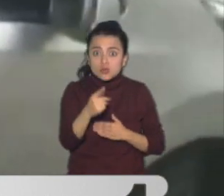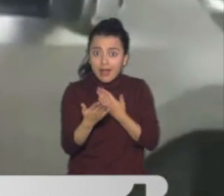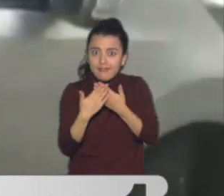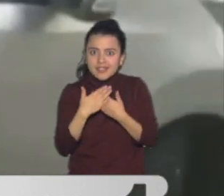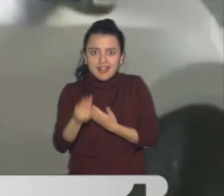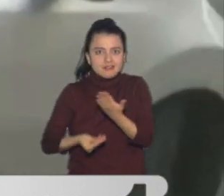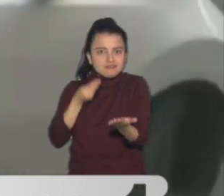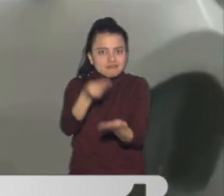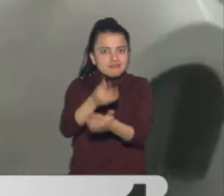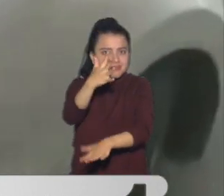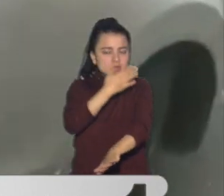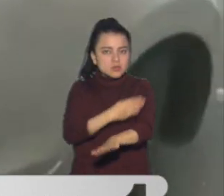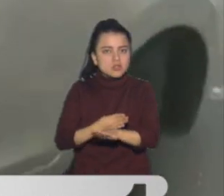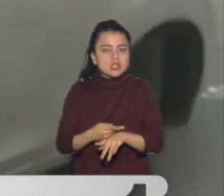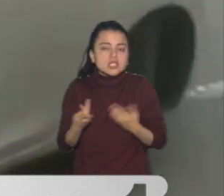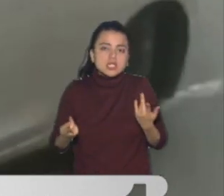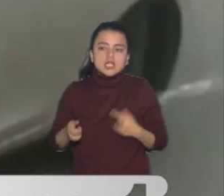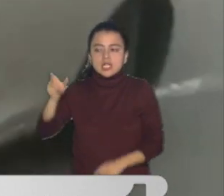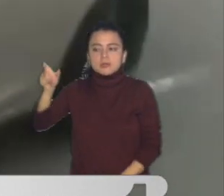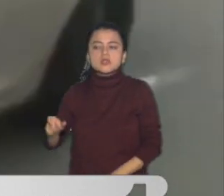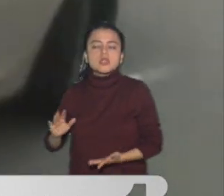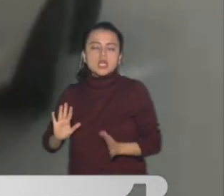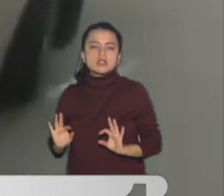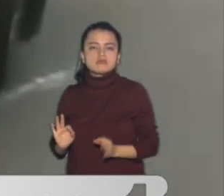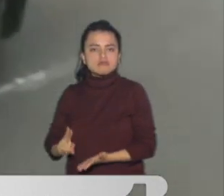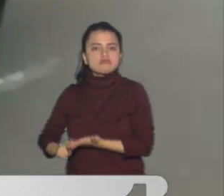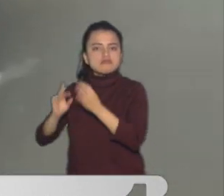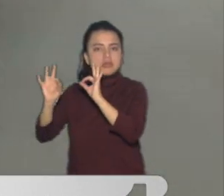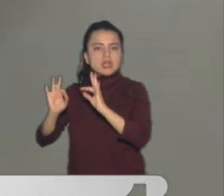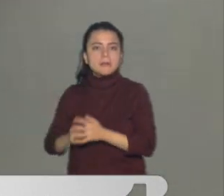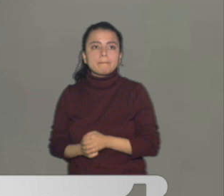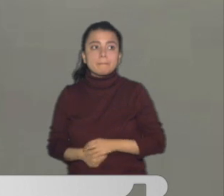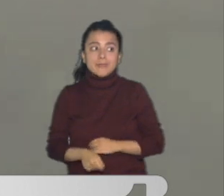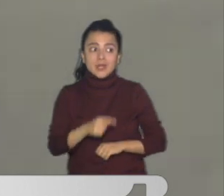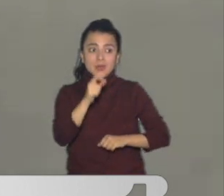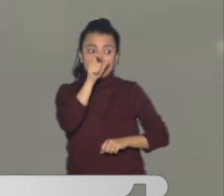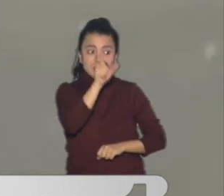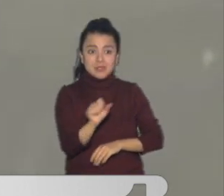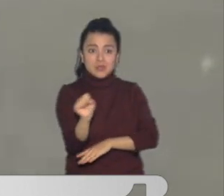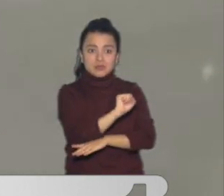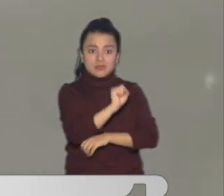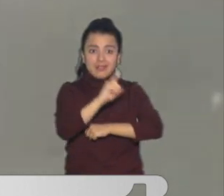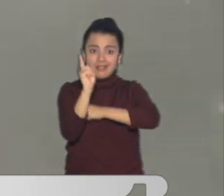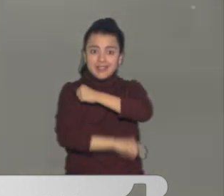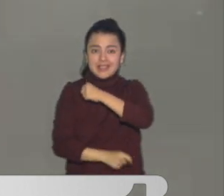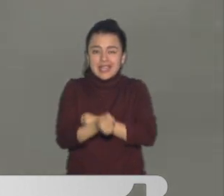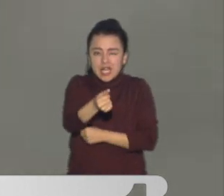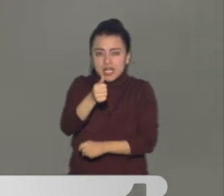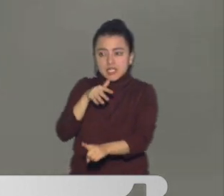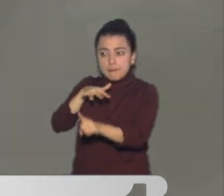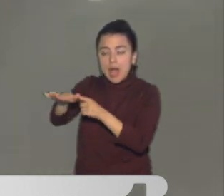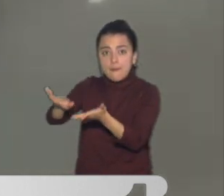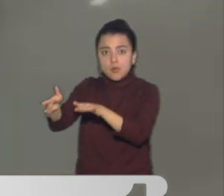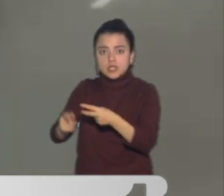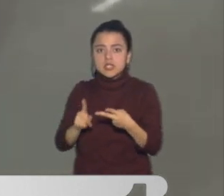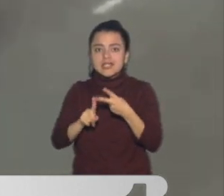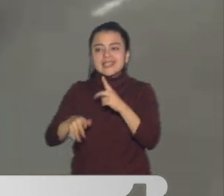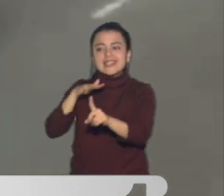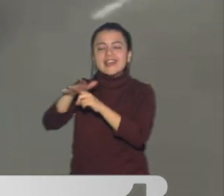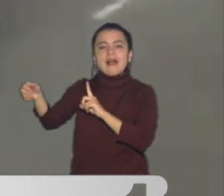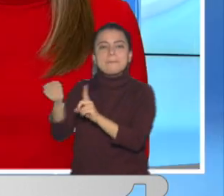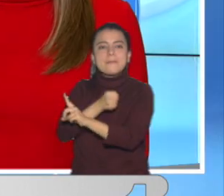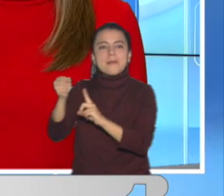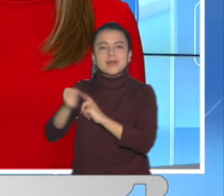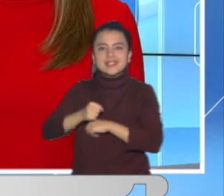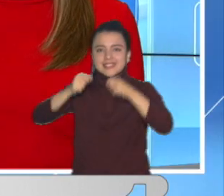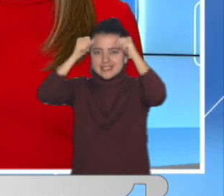se encuentra fuera de peligro y el responsable podría enfrentar cargos por tentativa de homicidio y agresión a servidor público. Es por